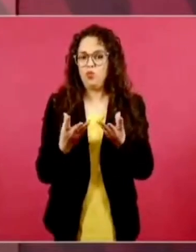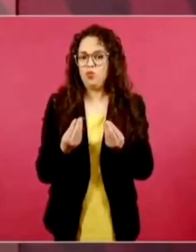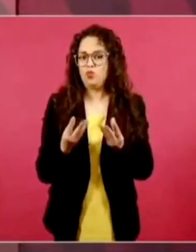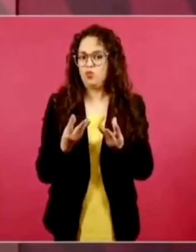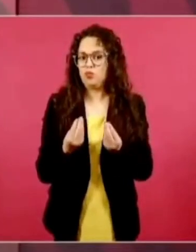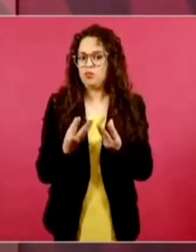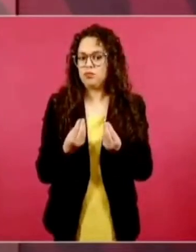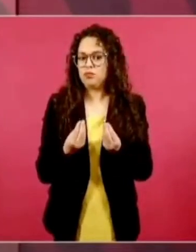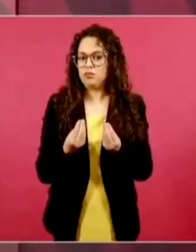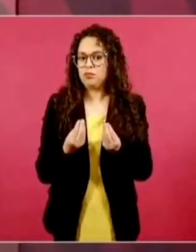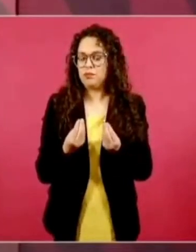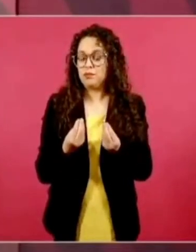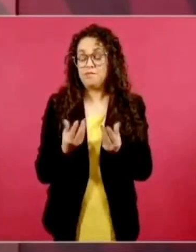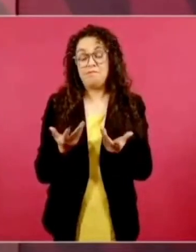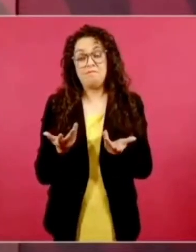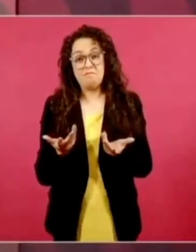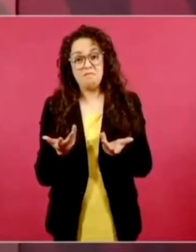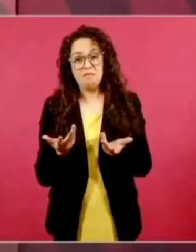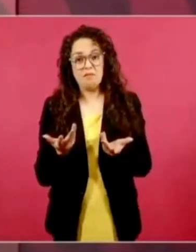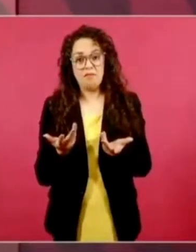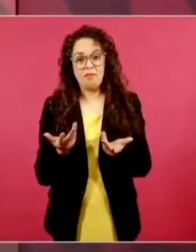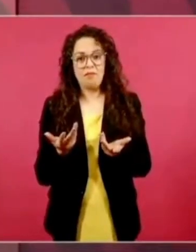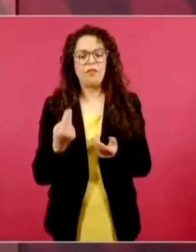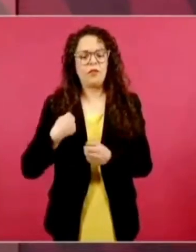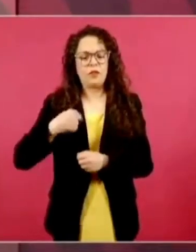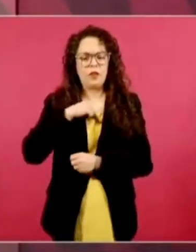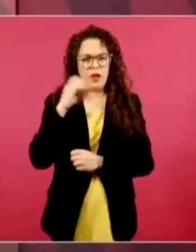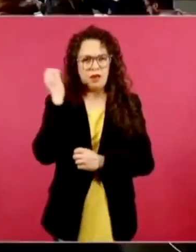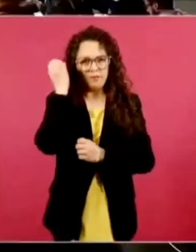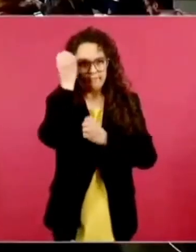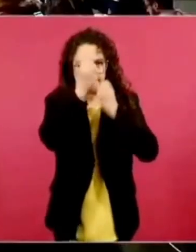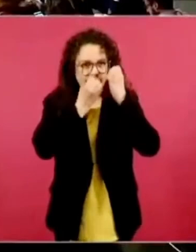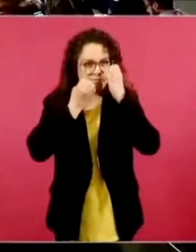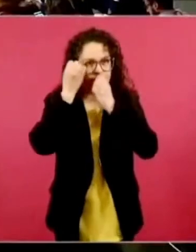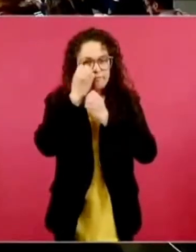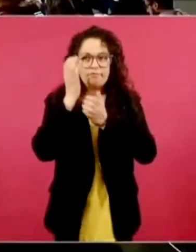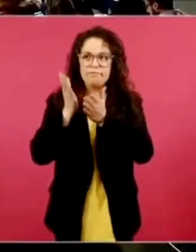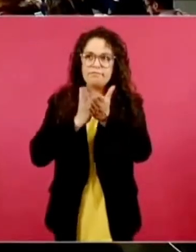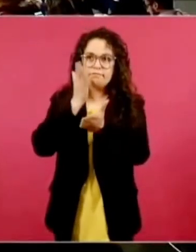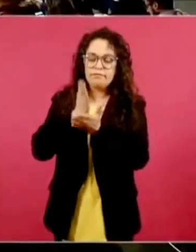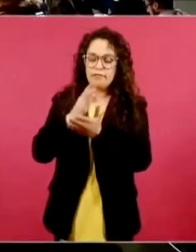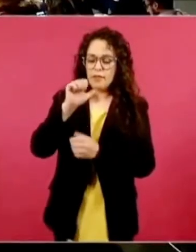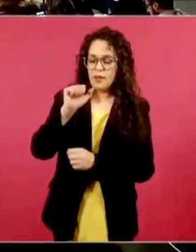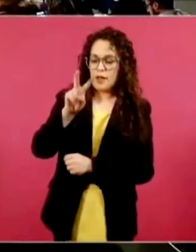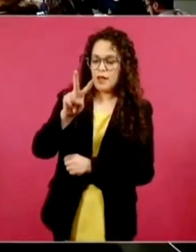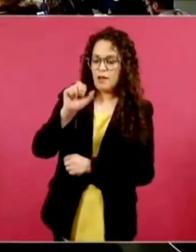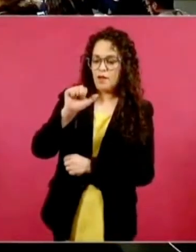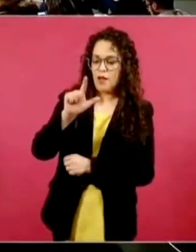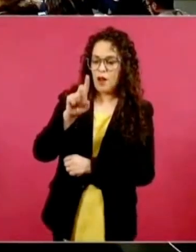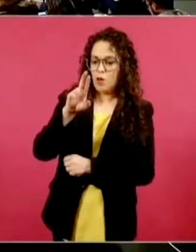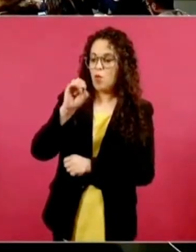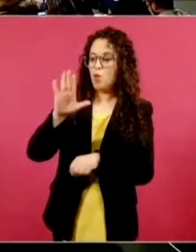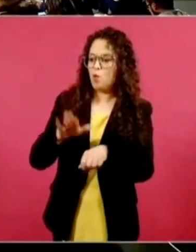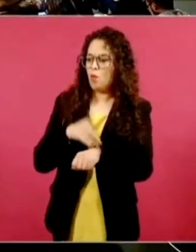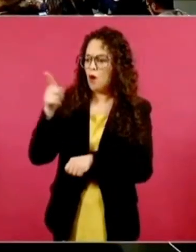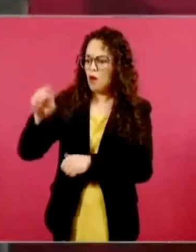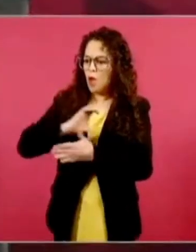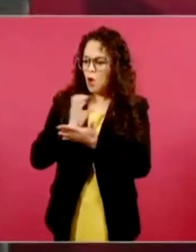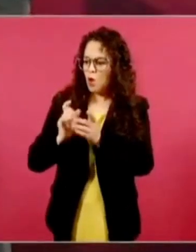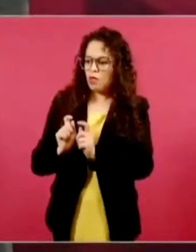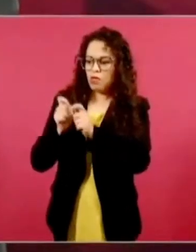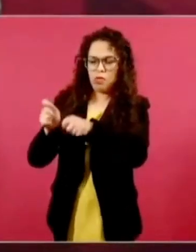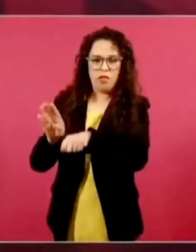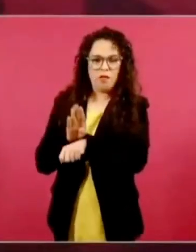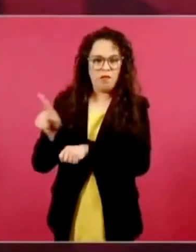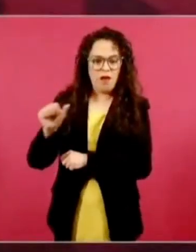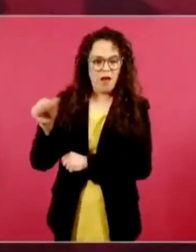Y resulta que hacemos los avalúos porque ya no queremos mantener esos contratos leoninos